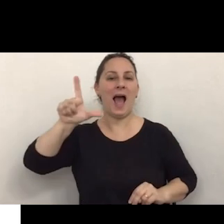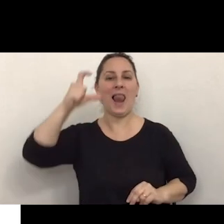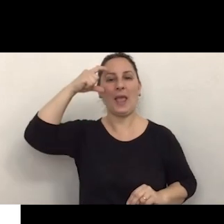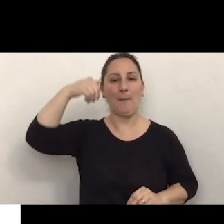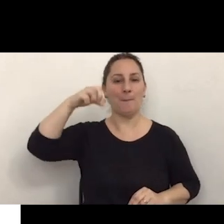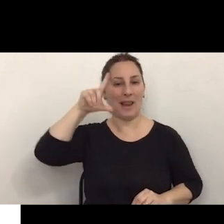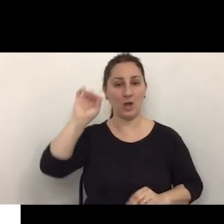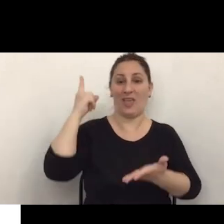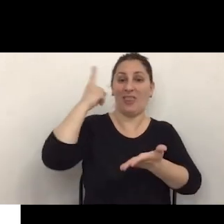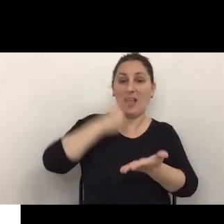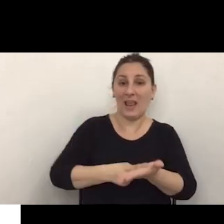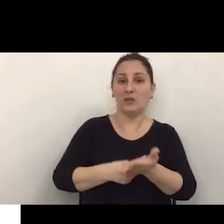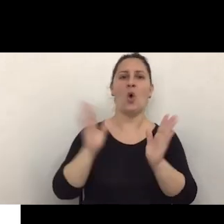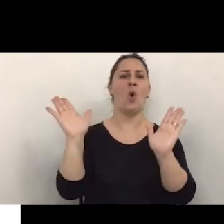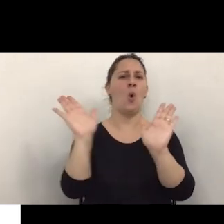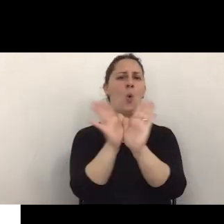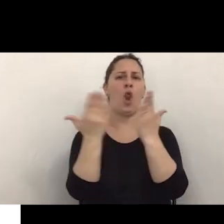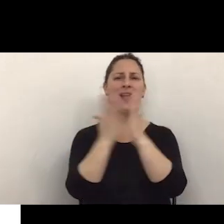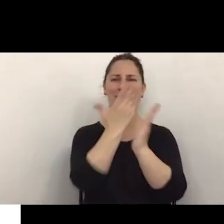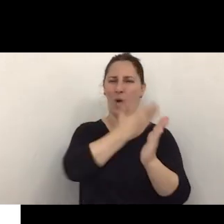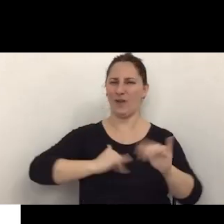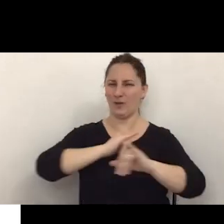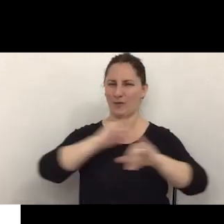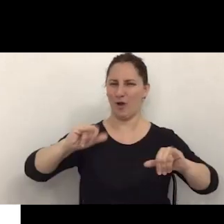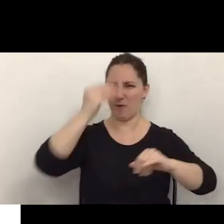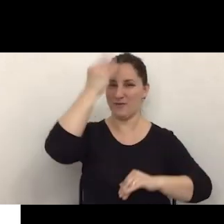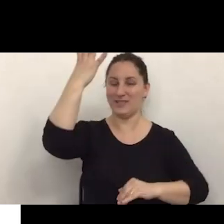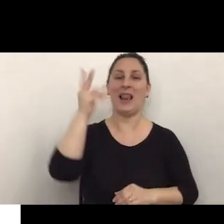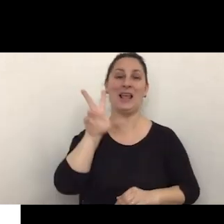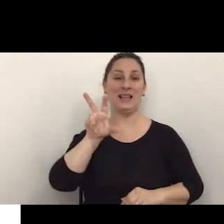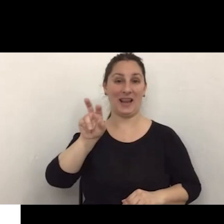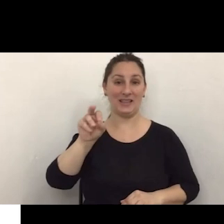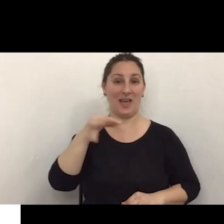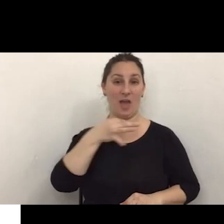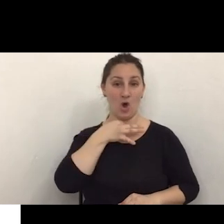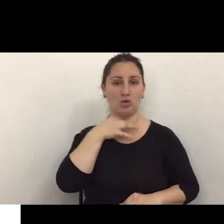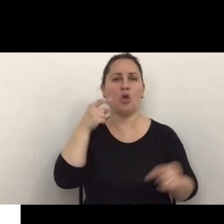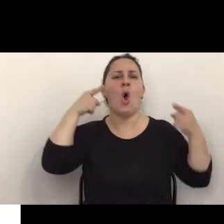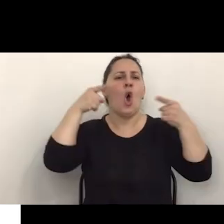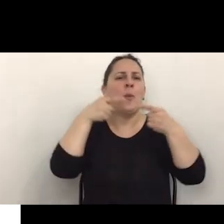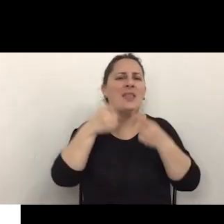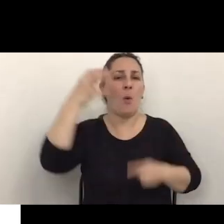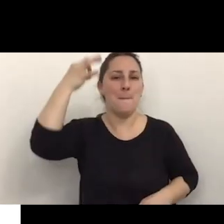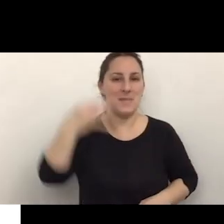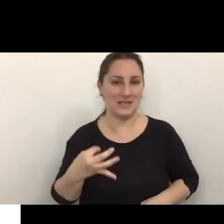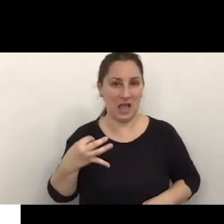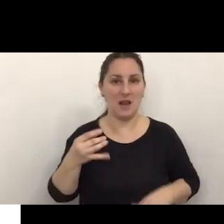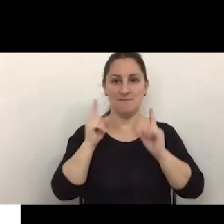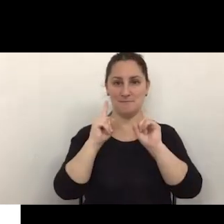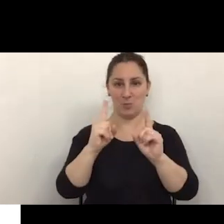decreto publicado en Boletín el 30 de agosto, tiene un objetivo muy específico, como lo